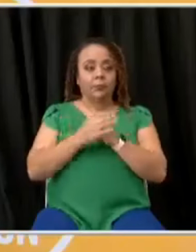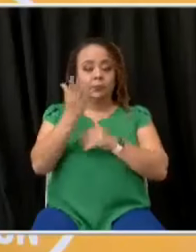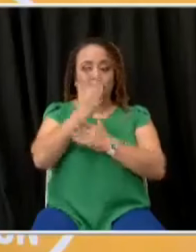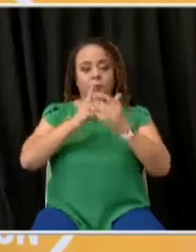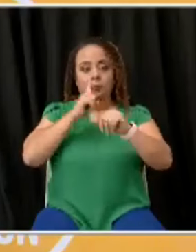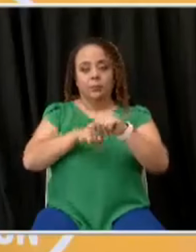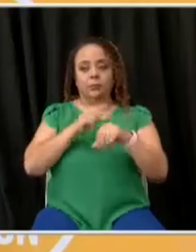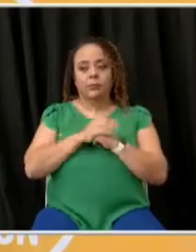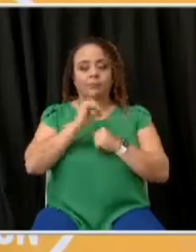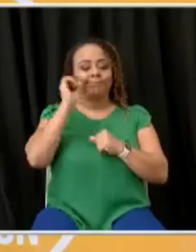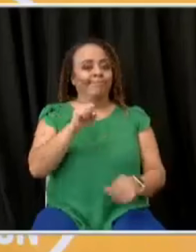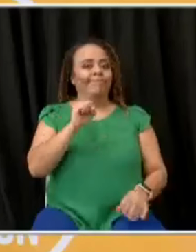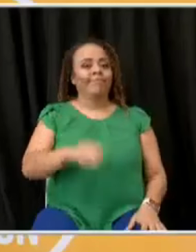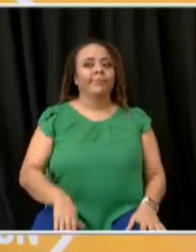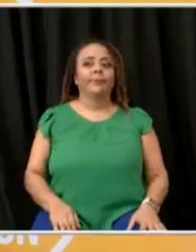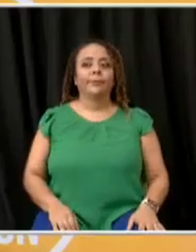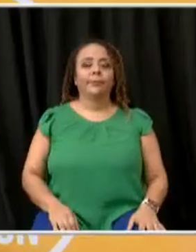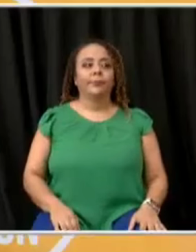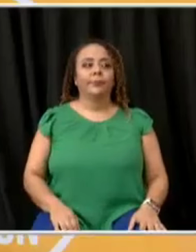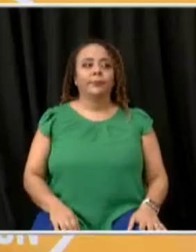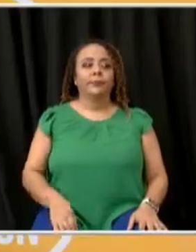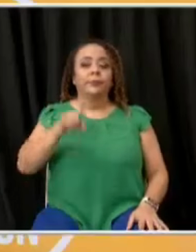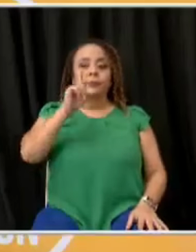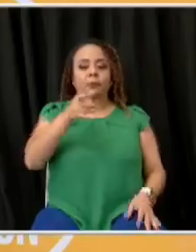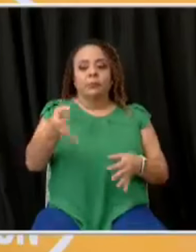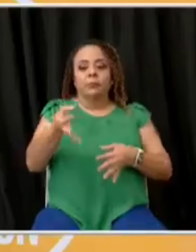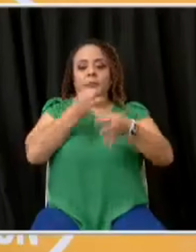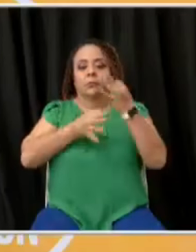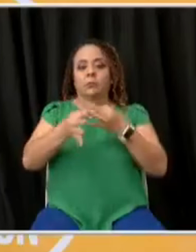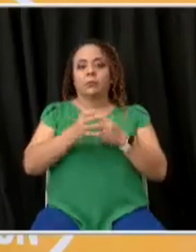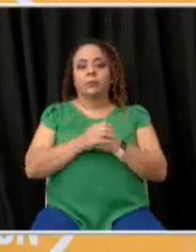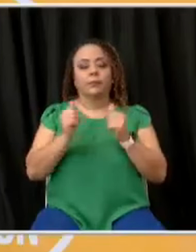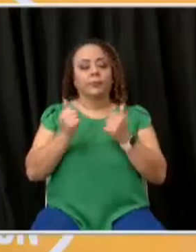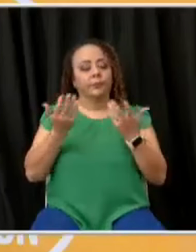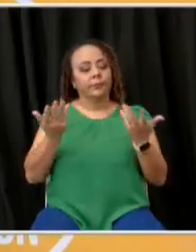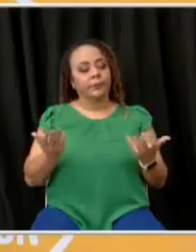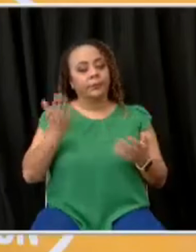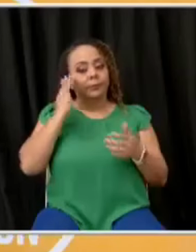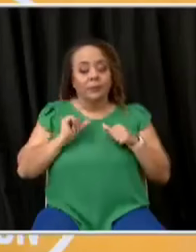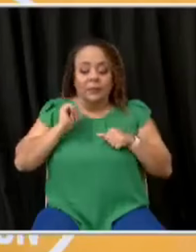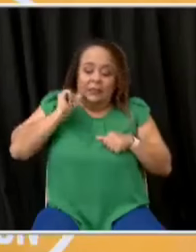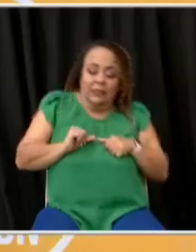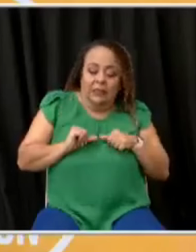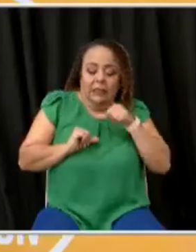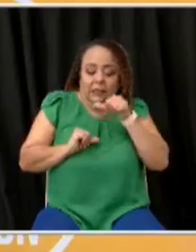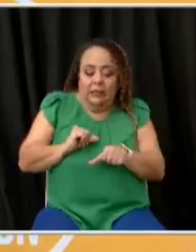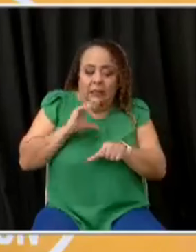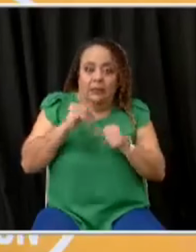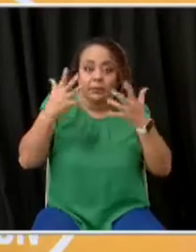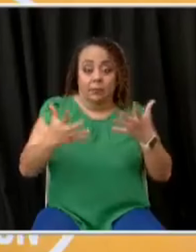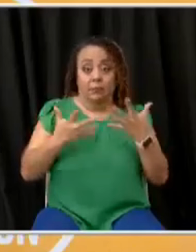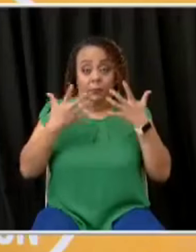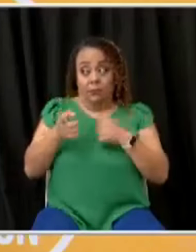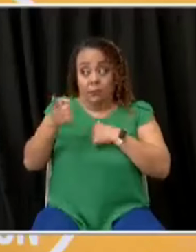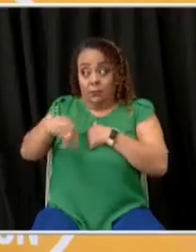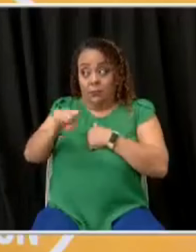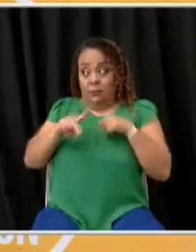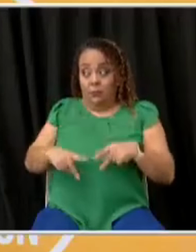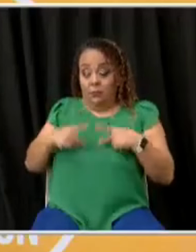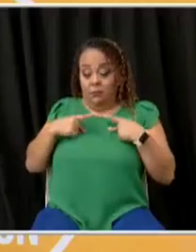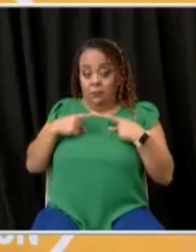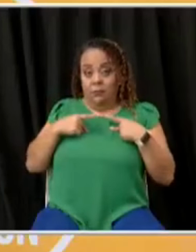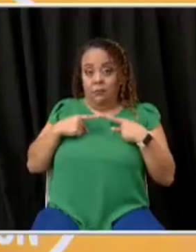momento, sí, hay que suplementarlos en ese caso, porque el esfuerzo y en el ambiente en el que ellos están